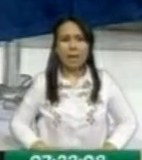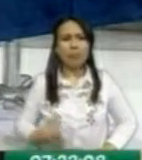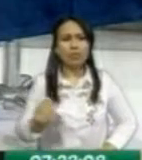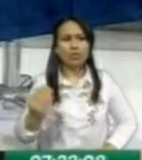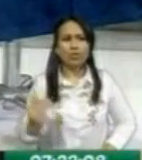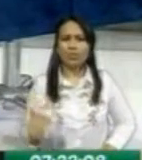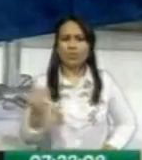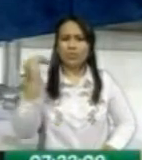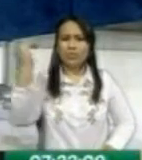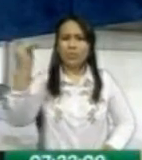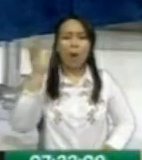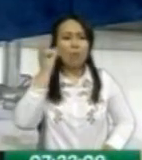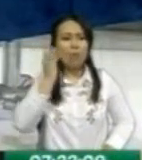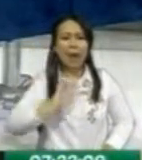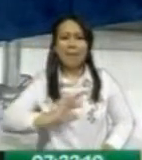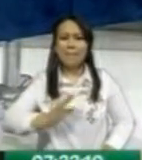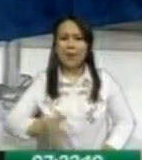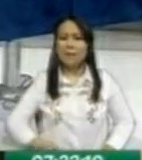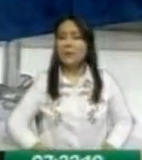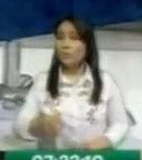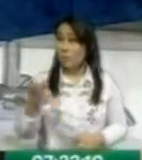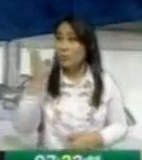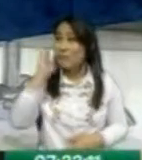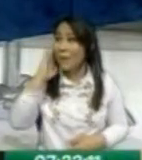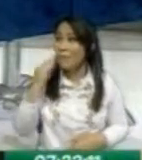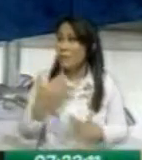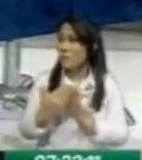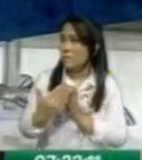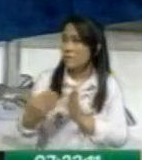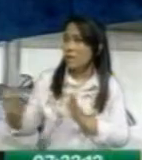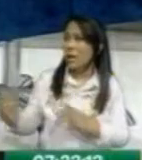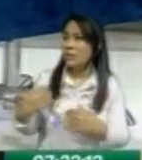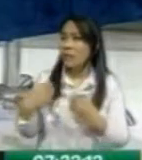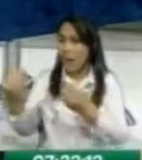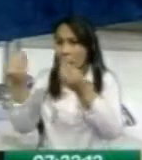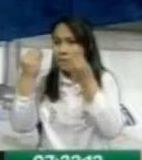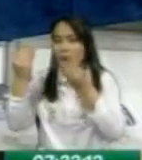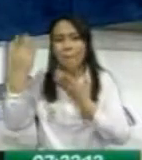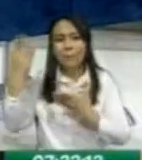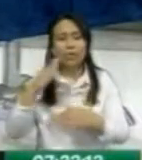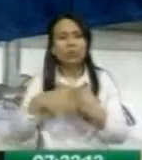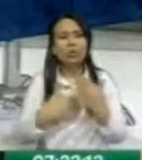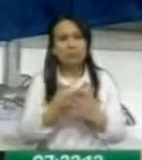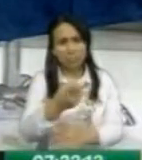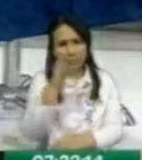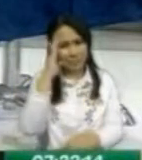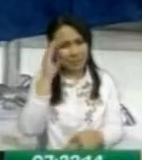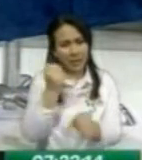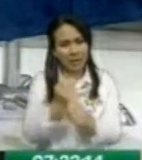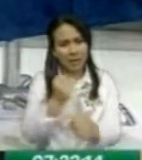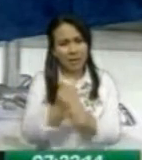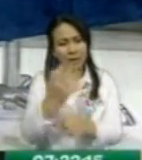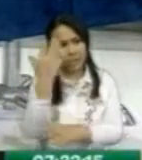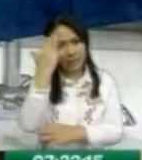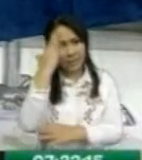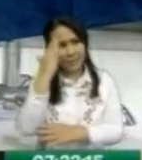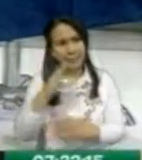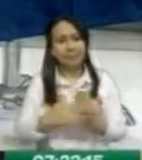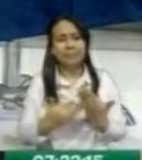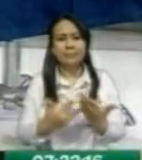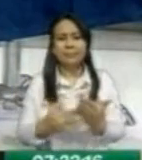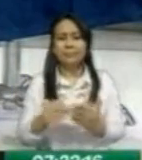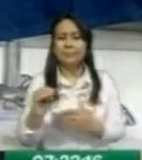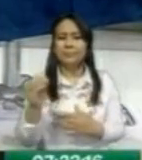es altísimo, es alarmante, y usted a lo largo de toda su formación política también ha trabajado o se ha preocupado por estos